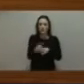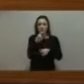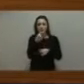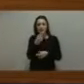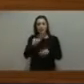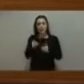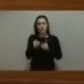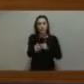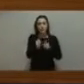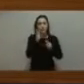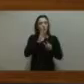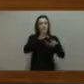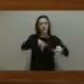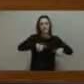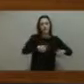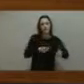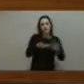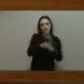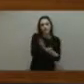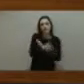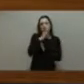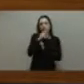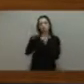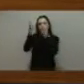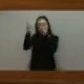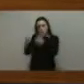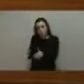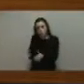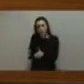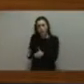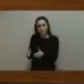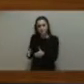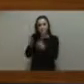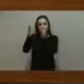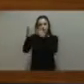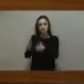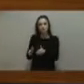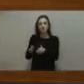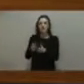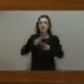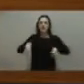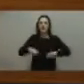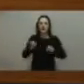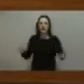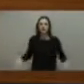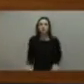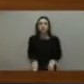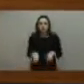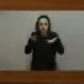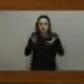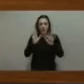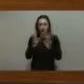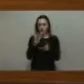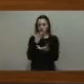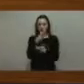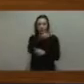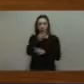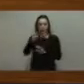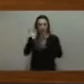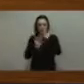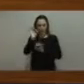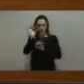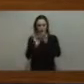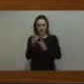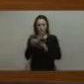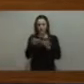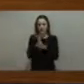futuro de los residuos va a ser porque ustedes van a potenciar el reciclaje. Pero si tienen el 11%, el más bajo seguramente de